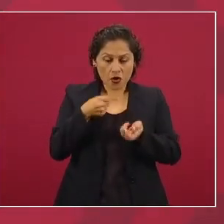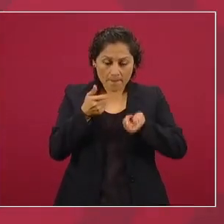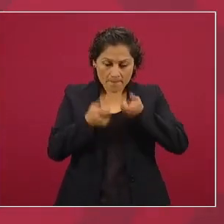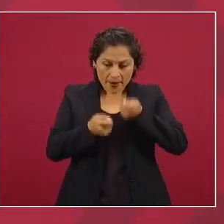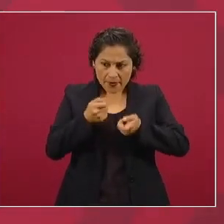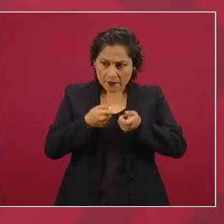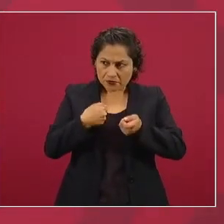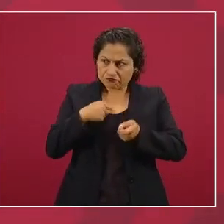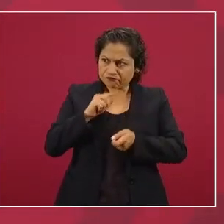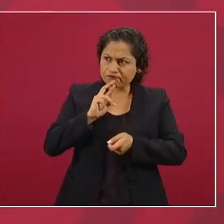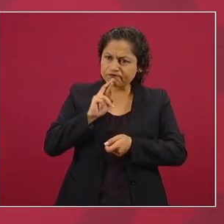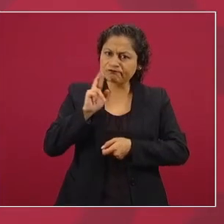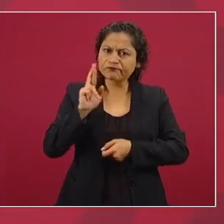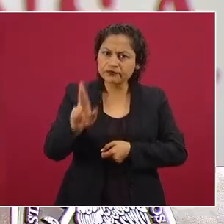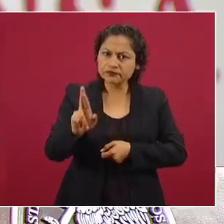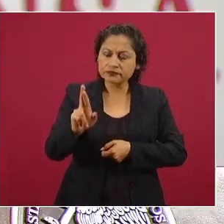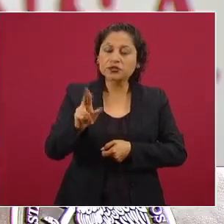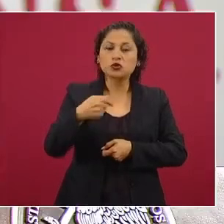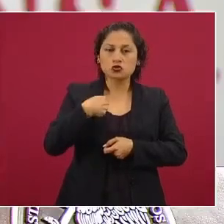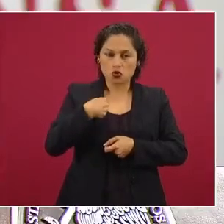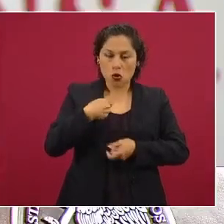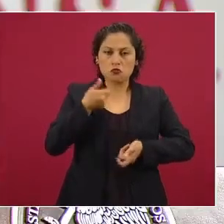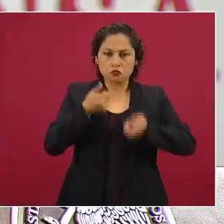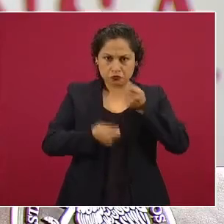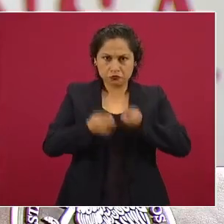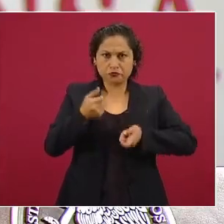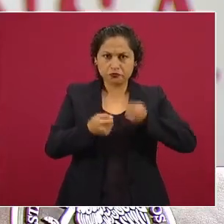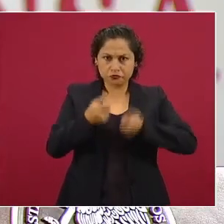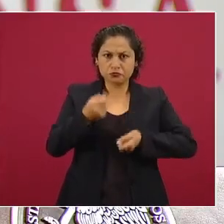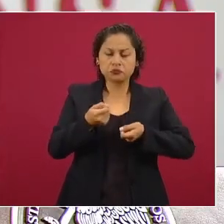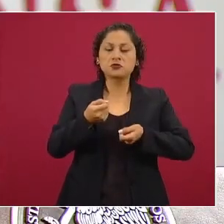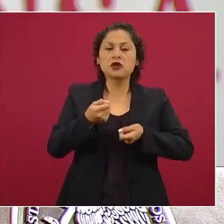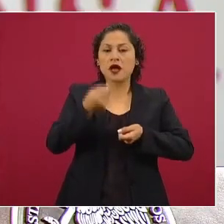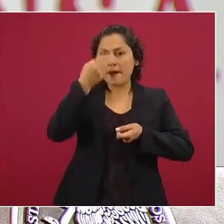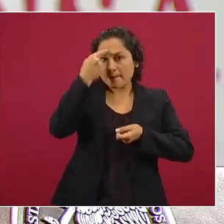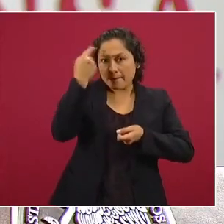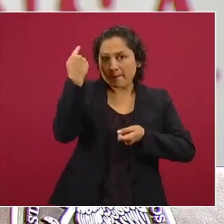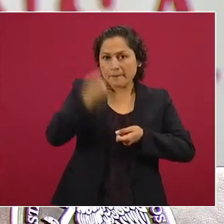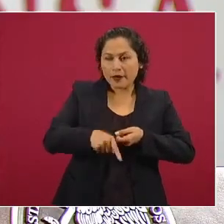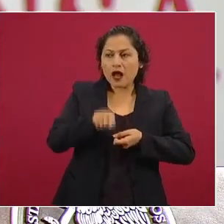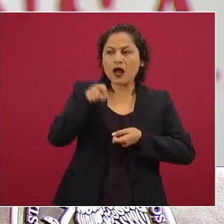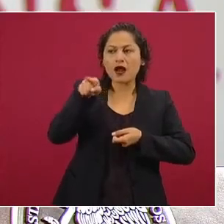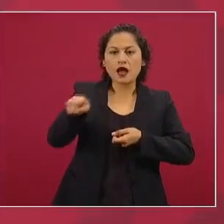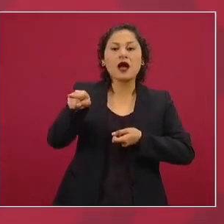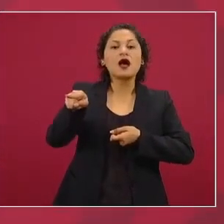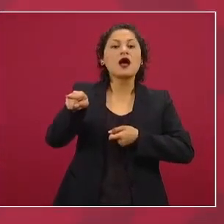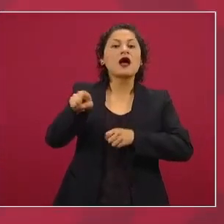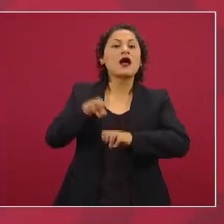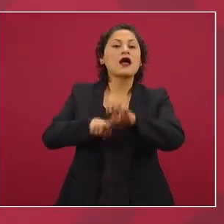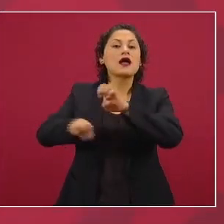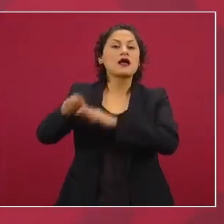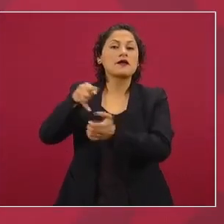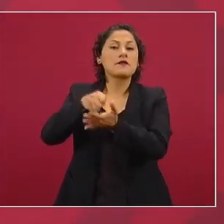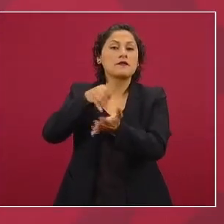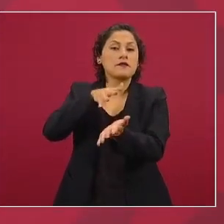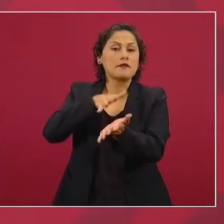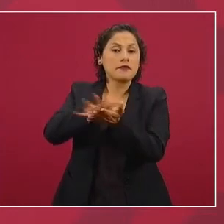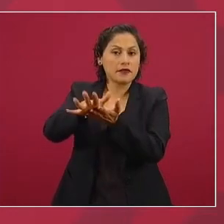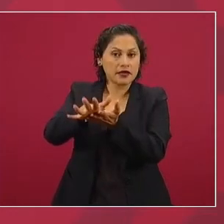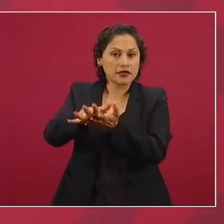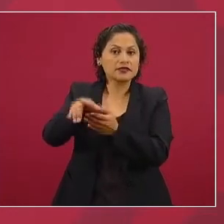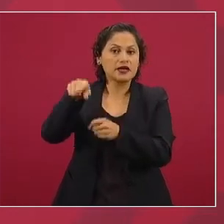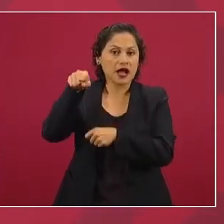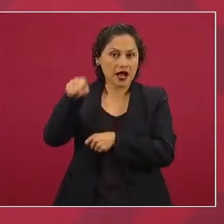replicar fue en contra de un editorial que me